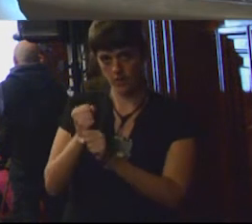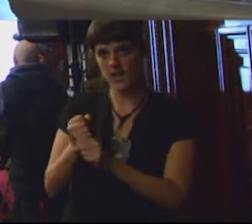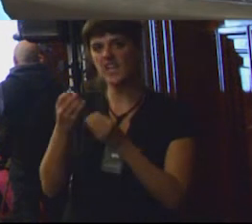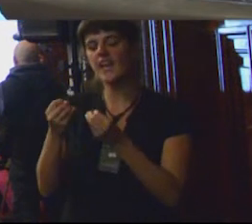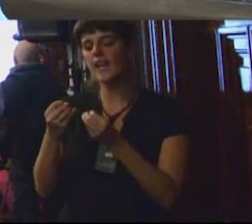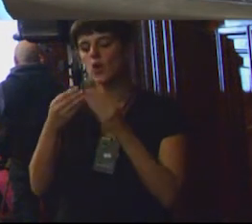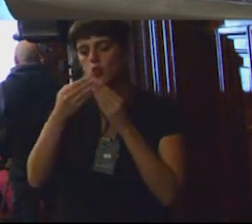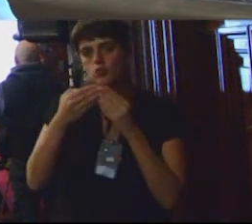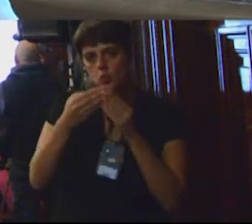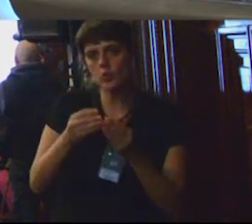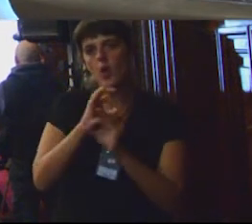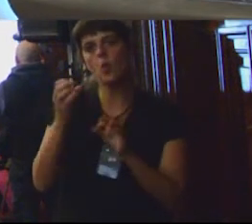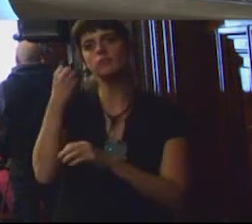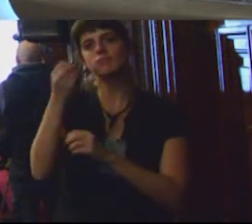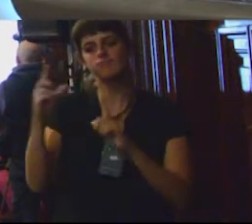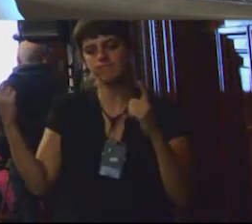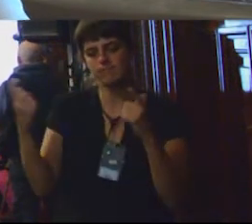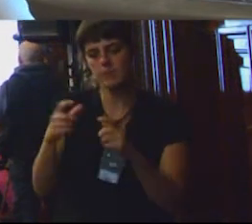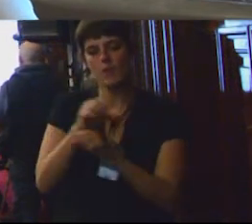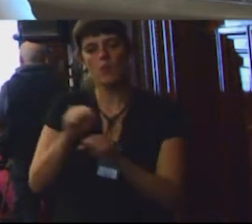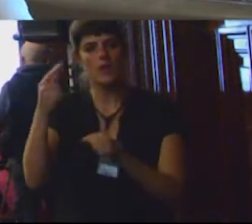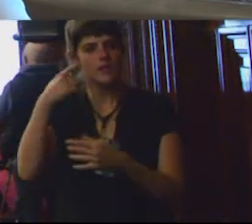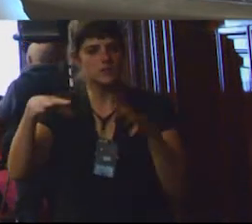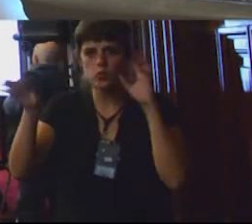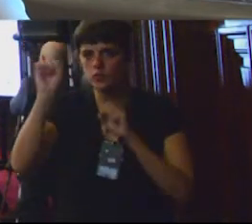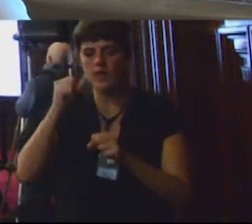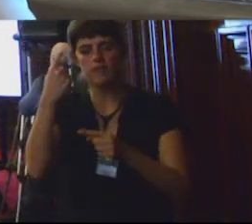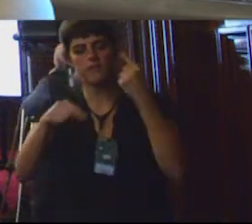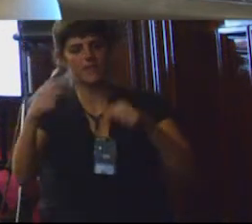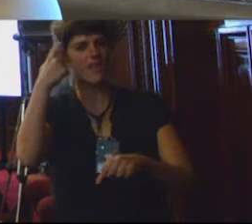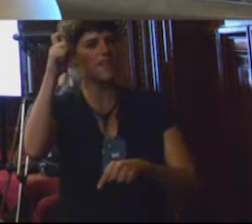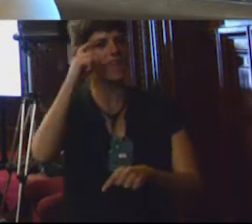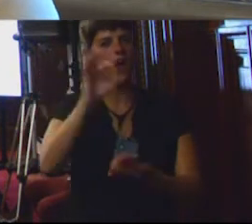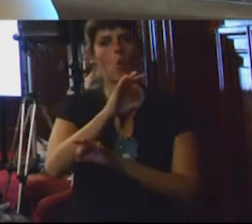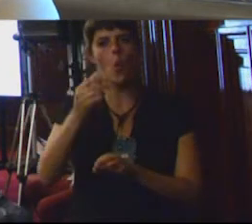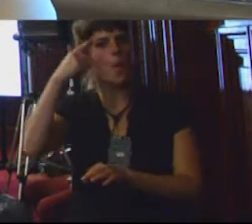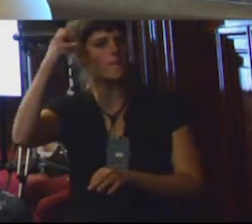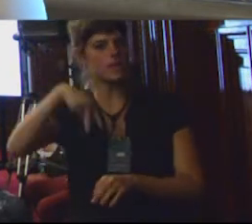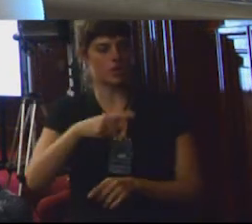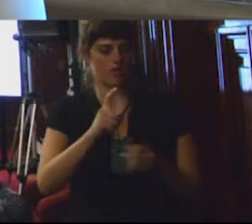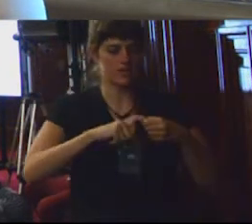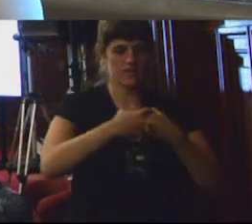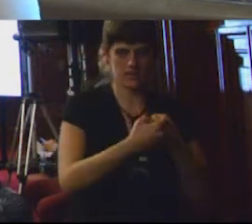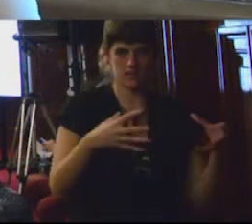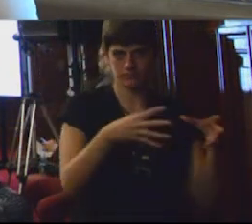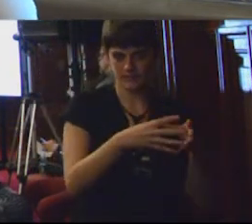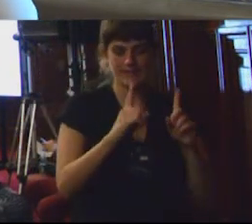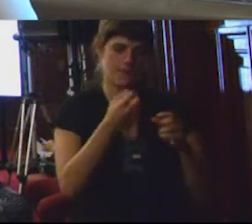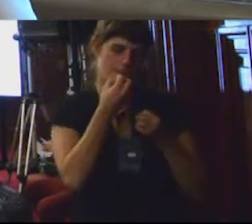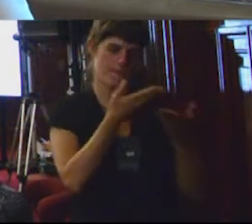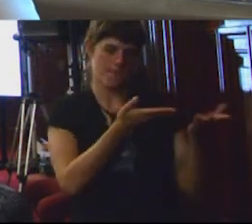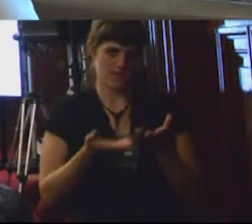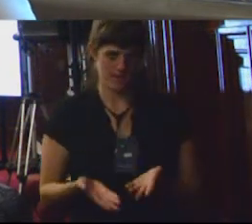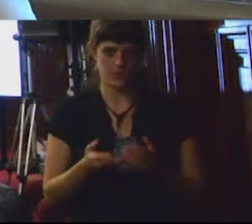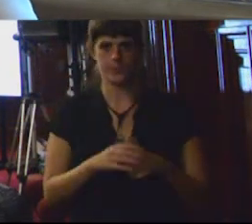escuchar las diferentes ideas y posturas del movimiento sindical, también muy bienvenido a